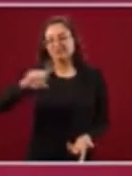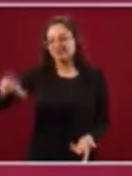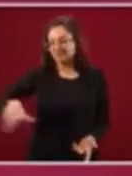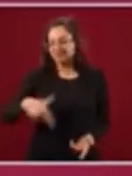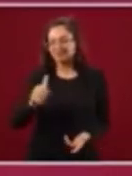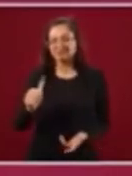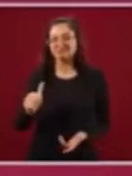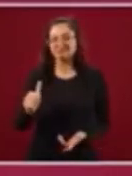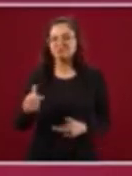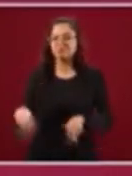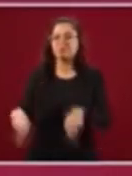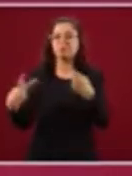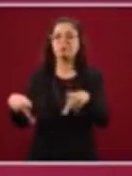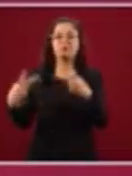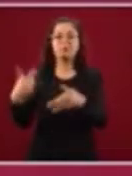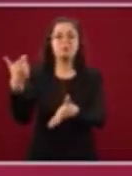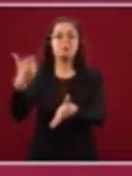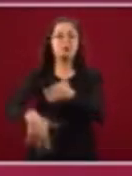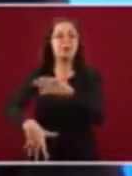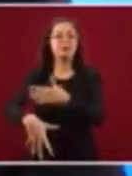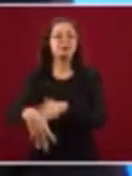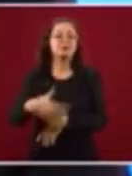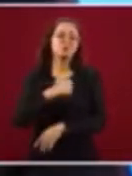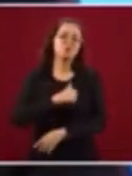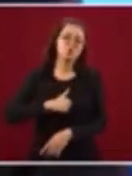¿no? Porque